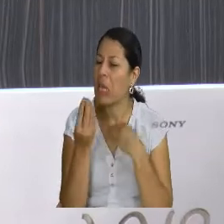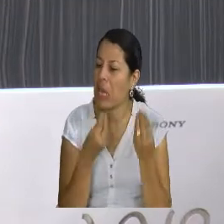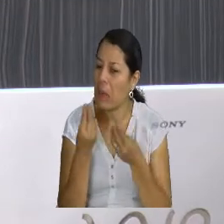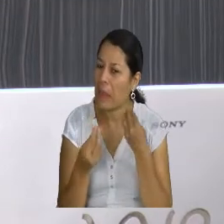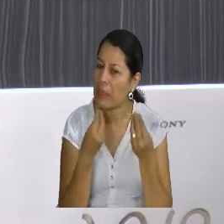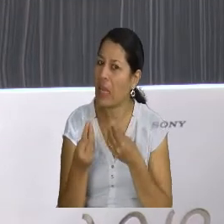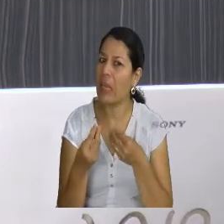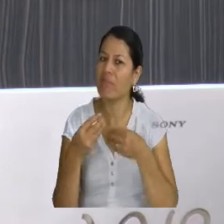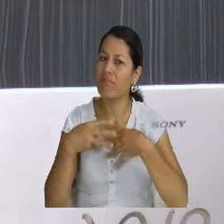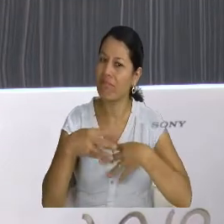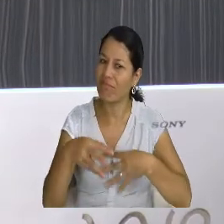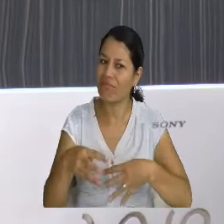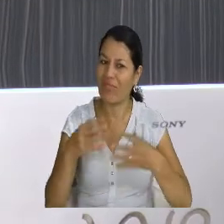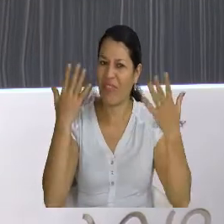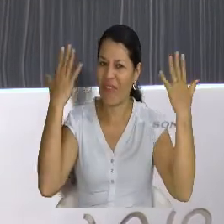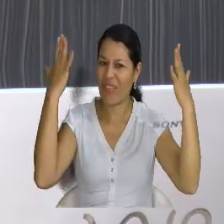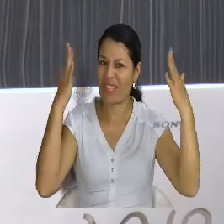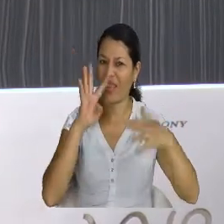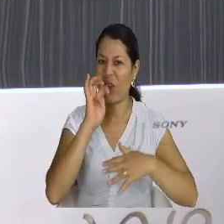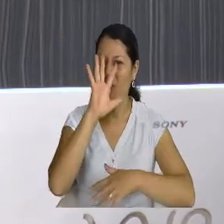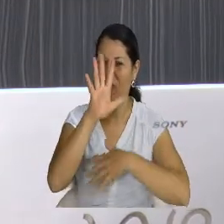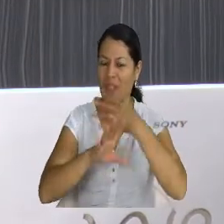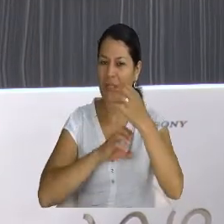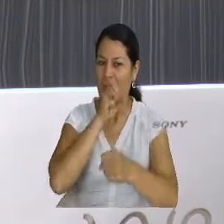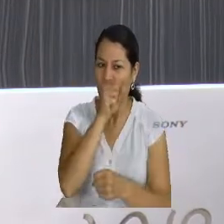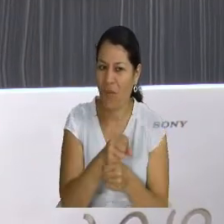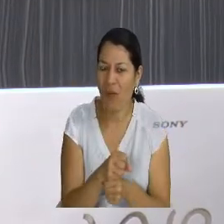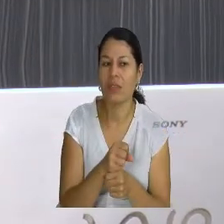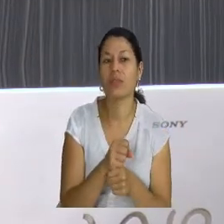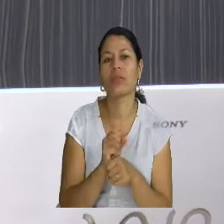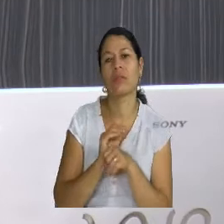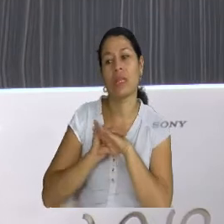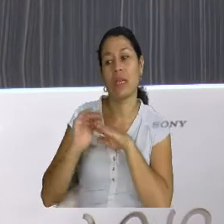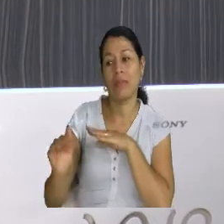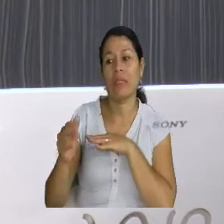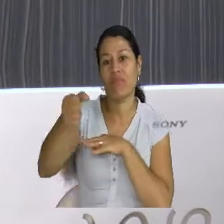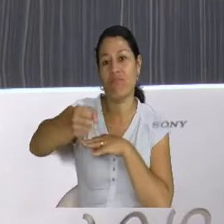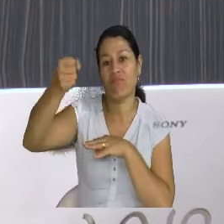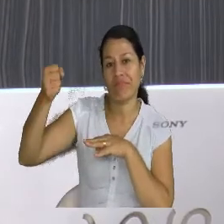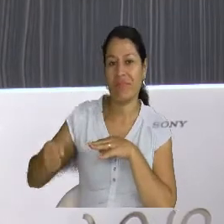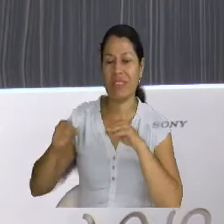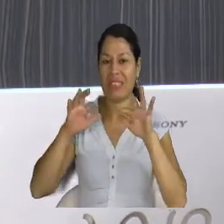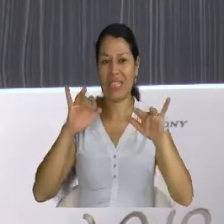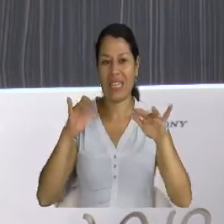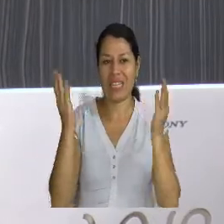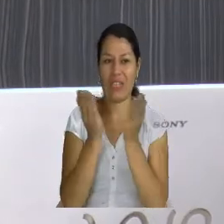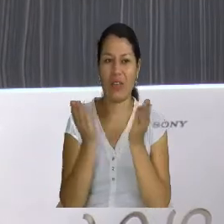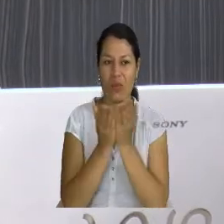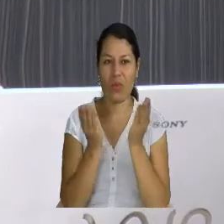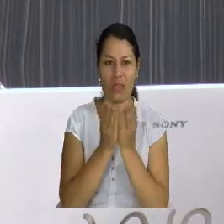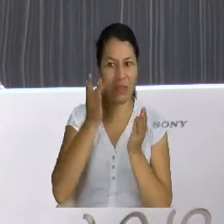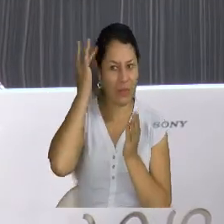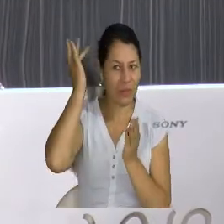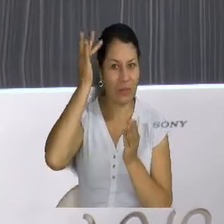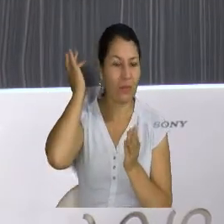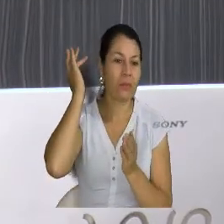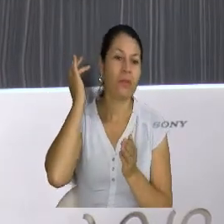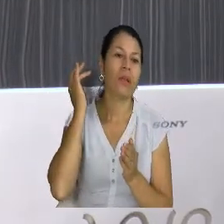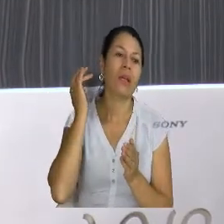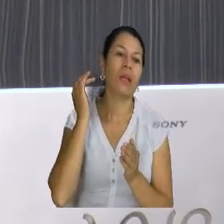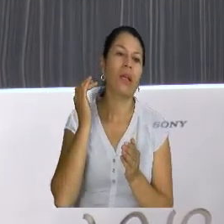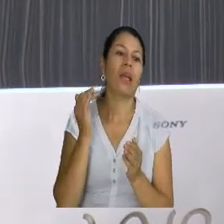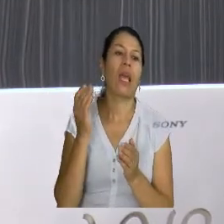Celebración de los 95 años de Barranca Bermeja. Invitamos al secretario de Educación. En cabeza de su despacho está toda esta organización